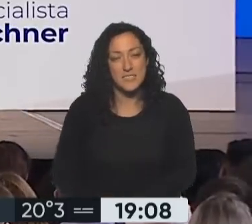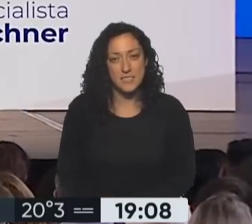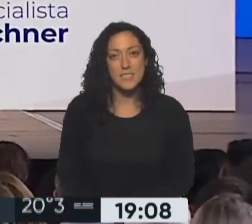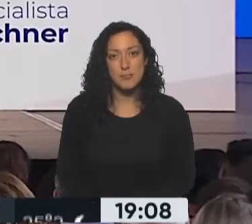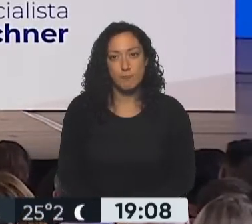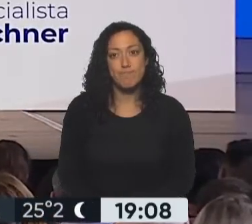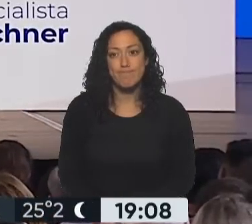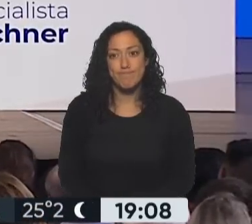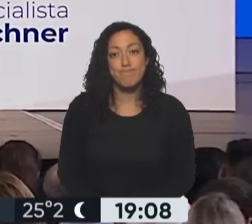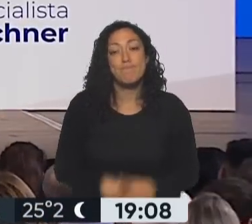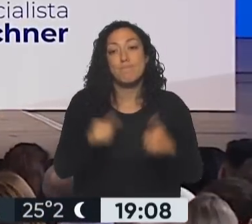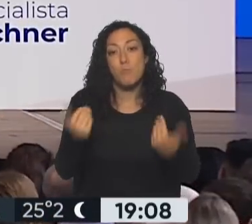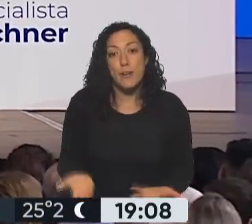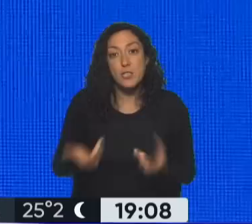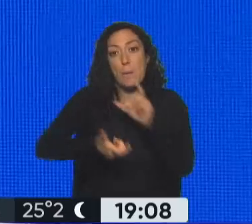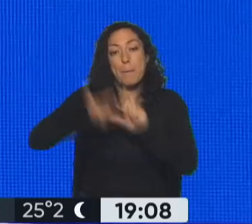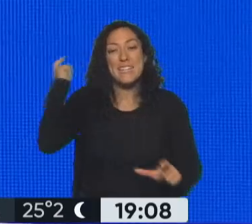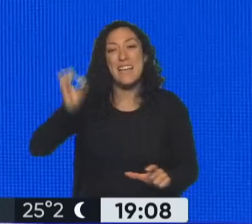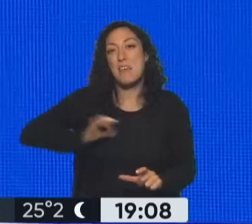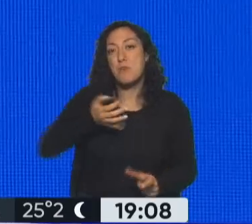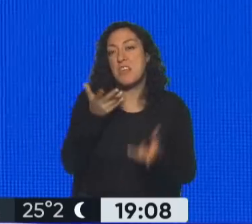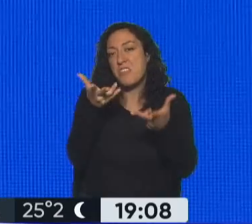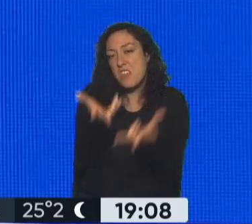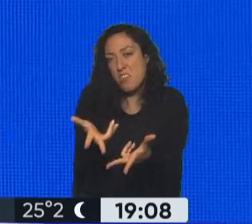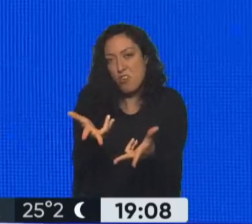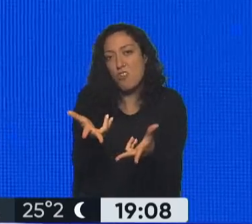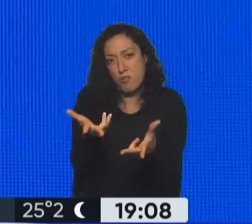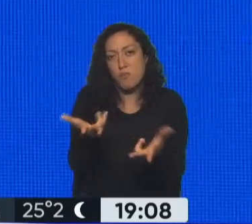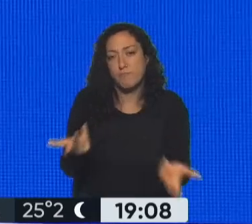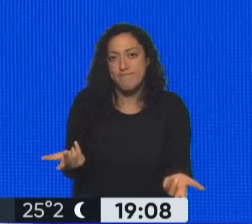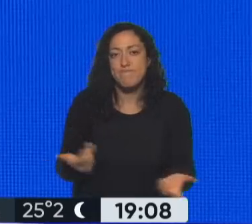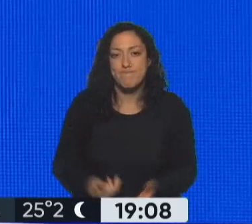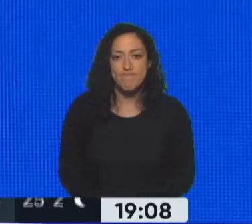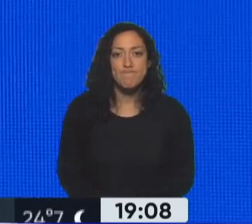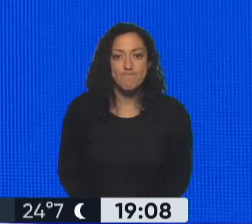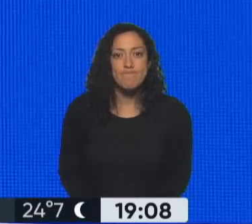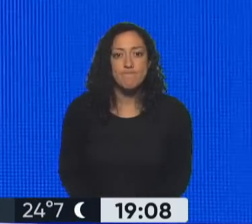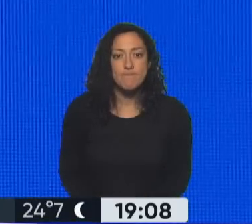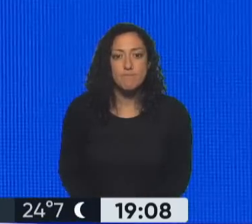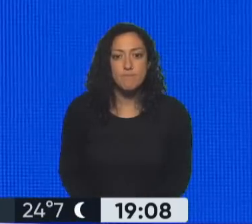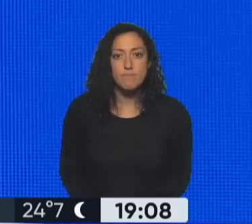Entonces, por eso hablo de experiencia de vida, por eso hablo también de experiencia de vida, ¿no?